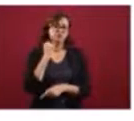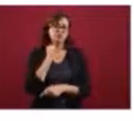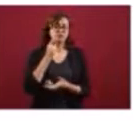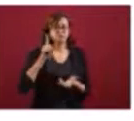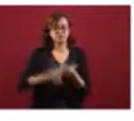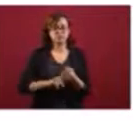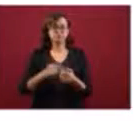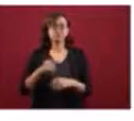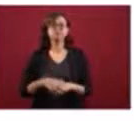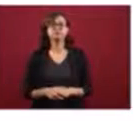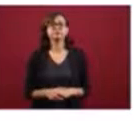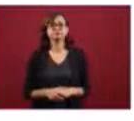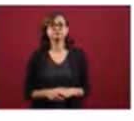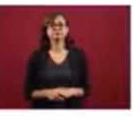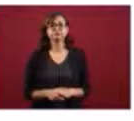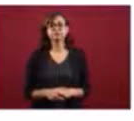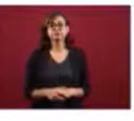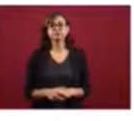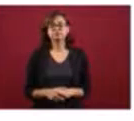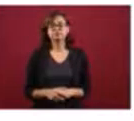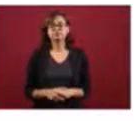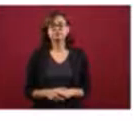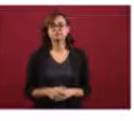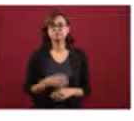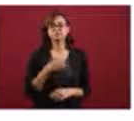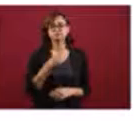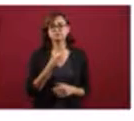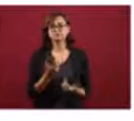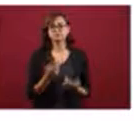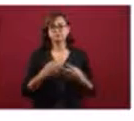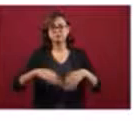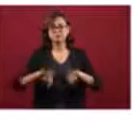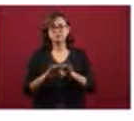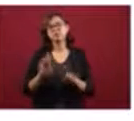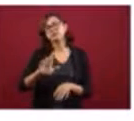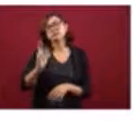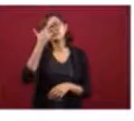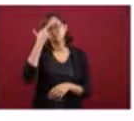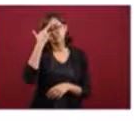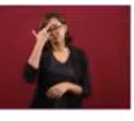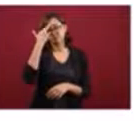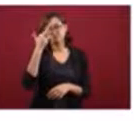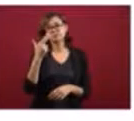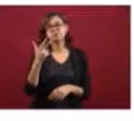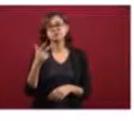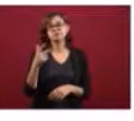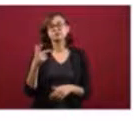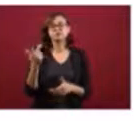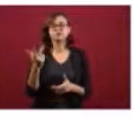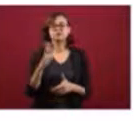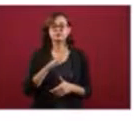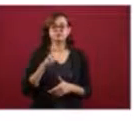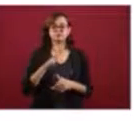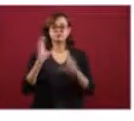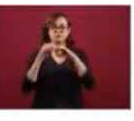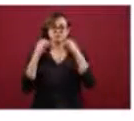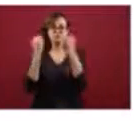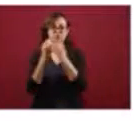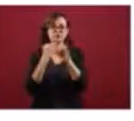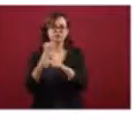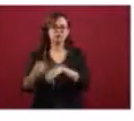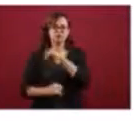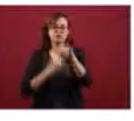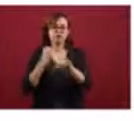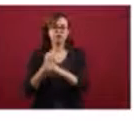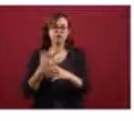eso. Recordamos a ustedes que, por instrucción del señor presidente, fueron agencias internacionales que se incorporaron con